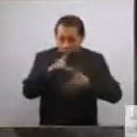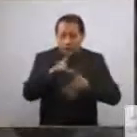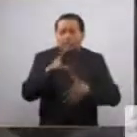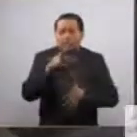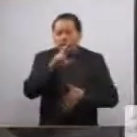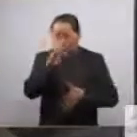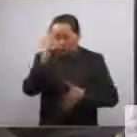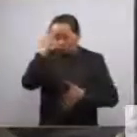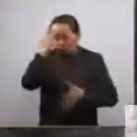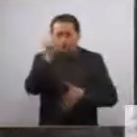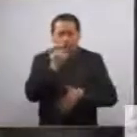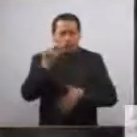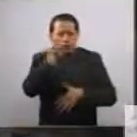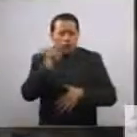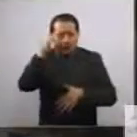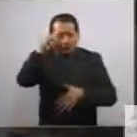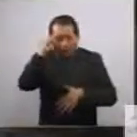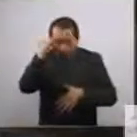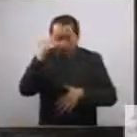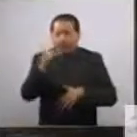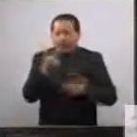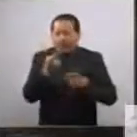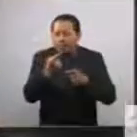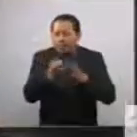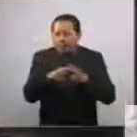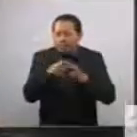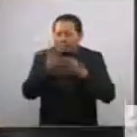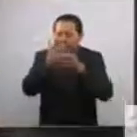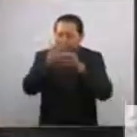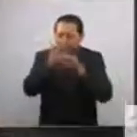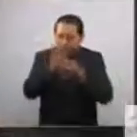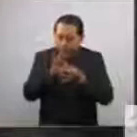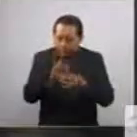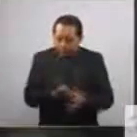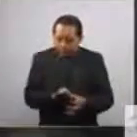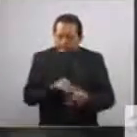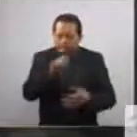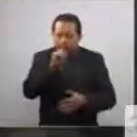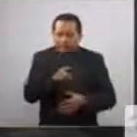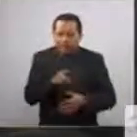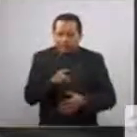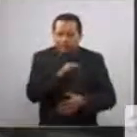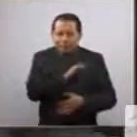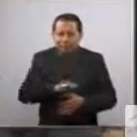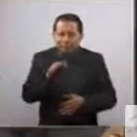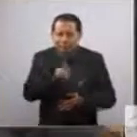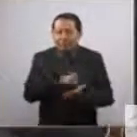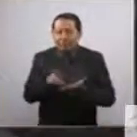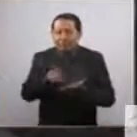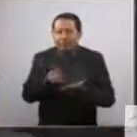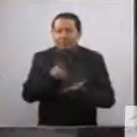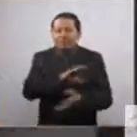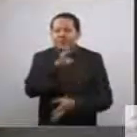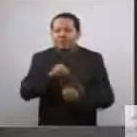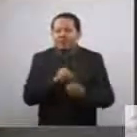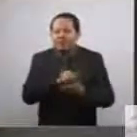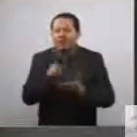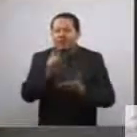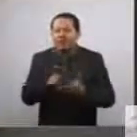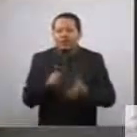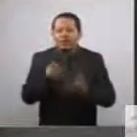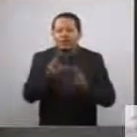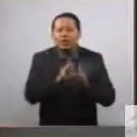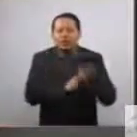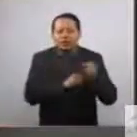ha caracterizado por una gran heterogeneidad. Sin embargo, a diferencia de otros derechos, la mayoría de las constituciones